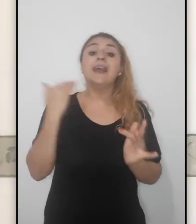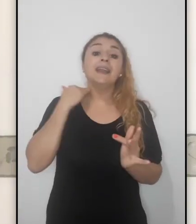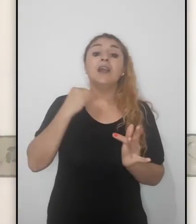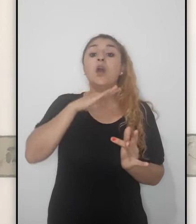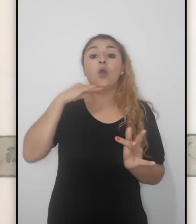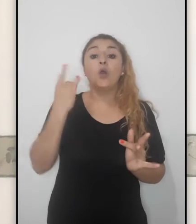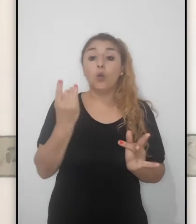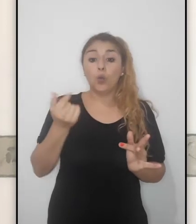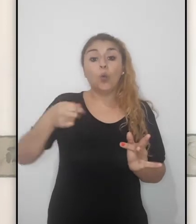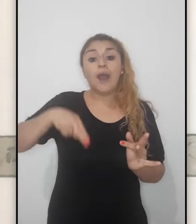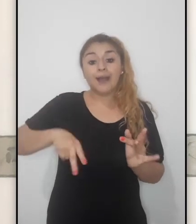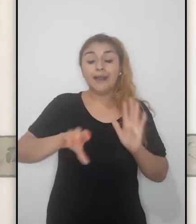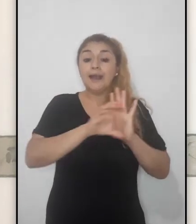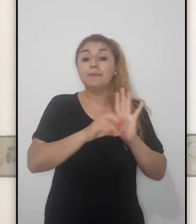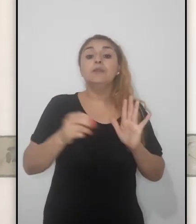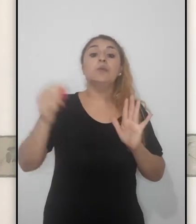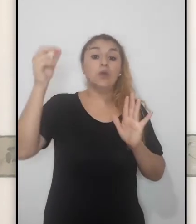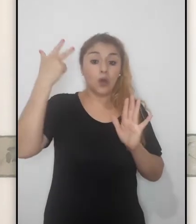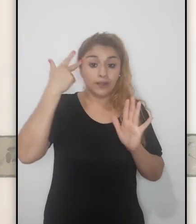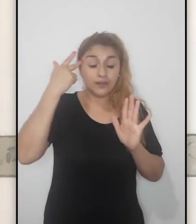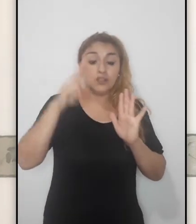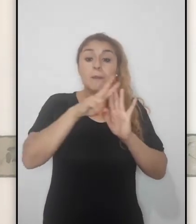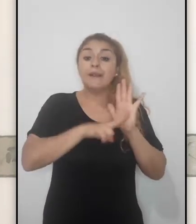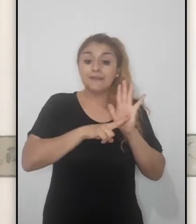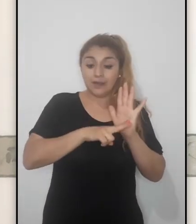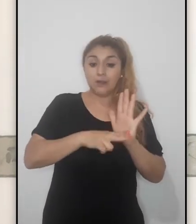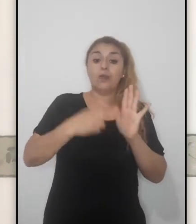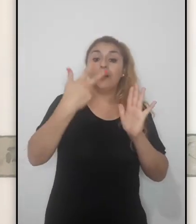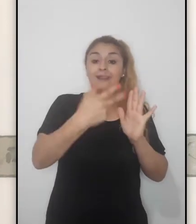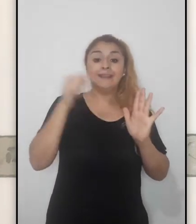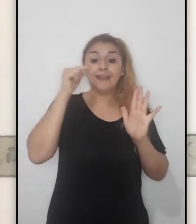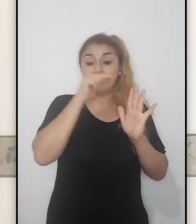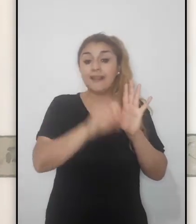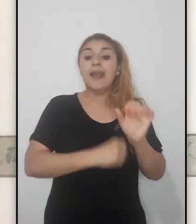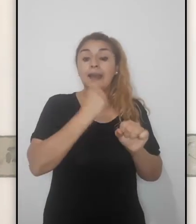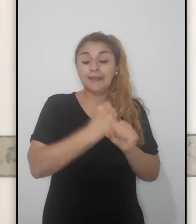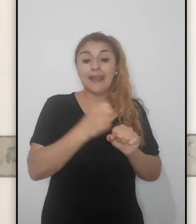18 versículos 37 al 38